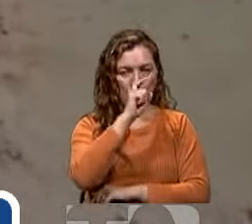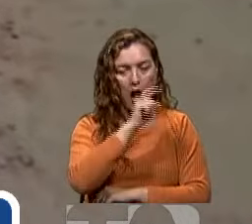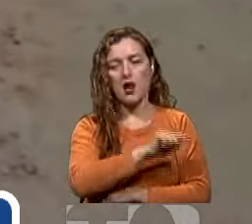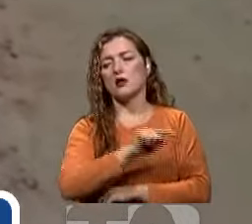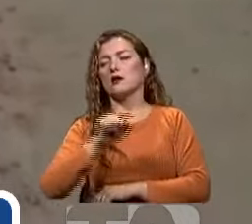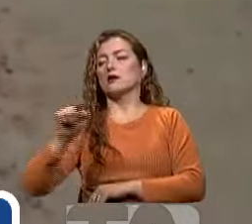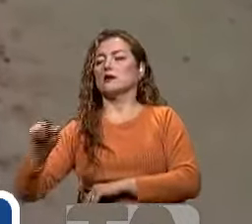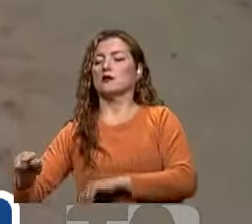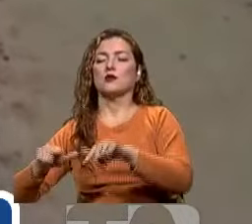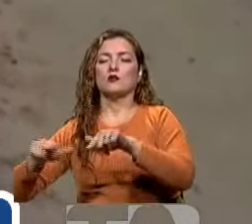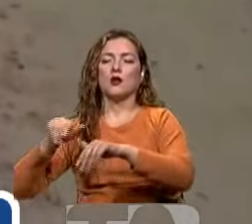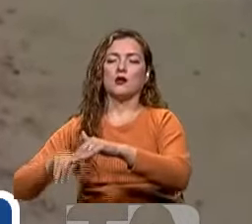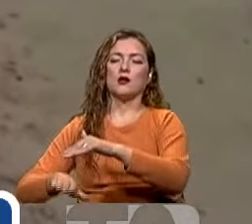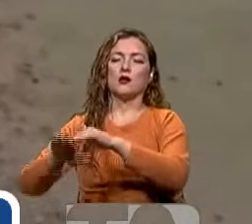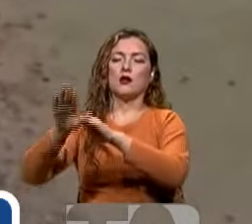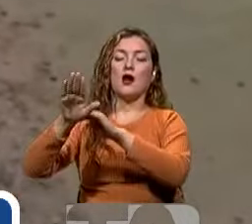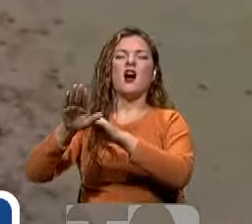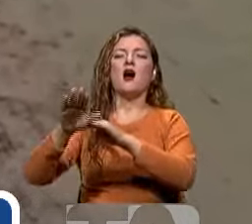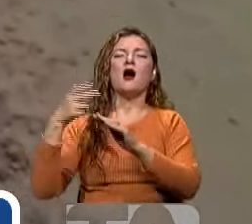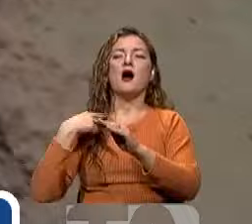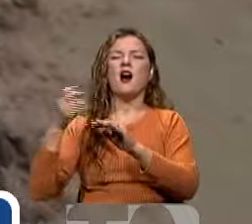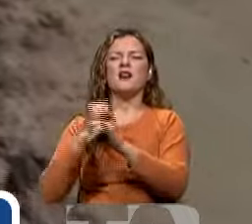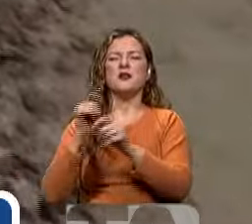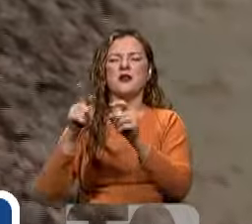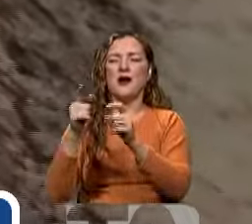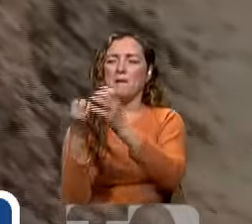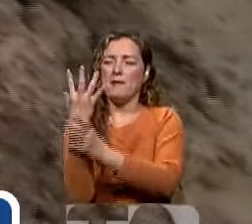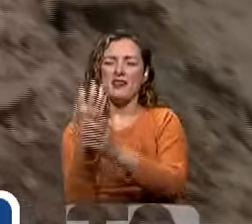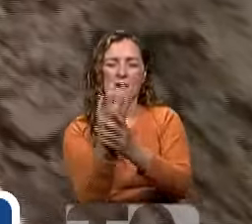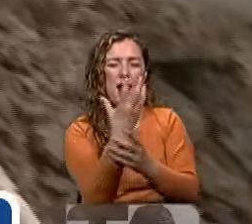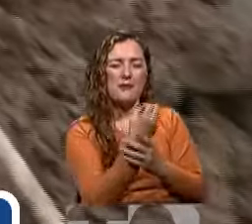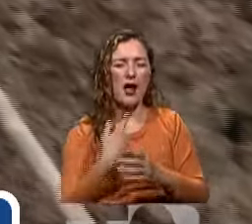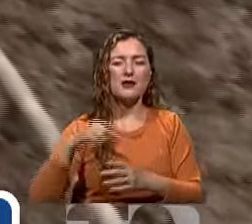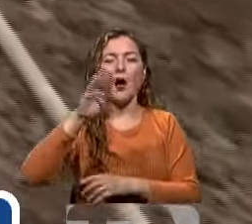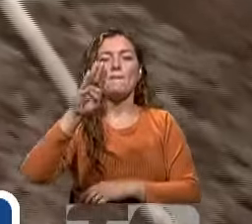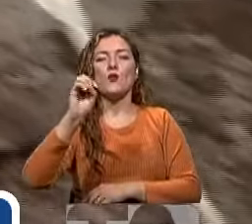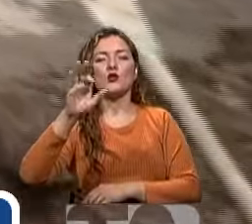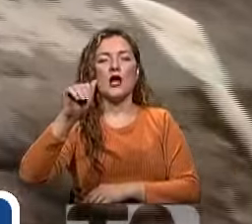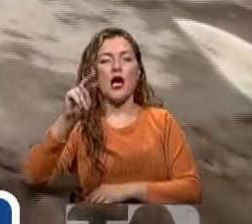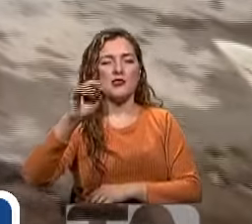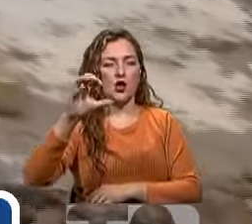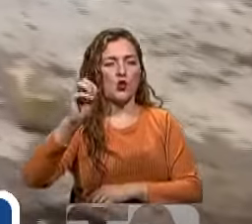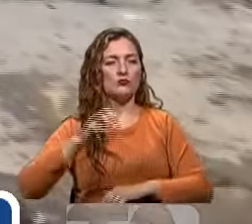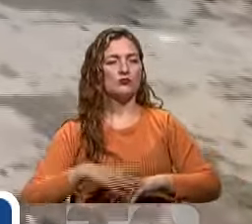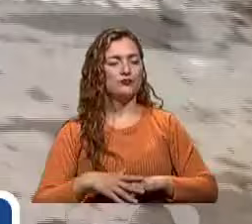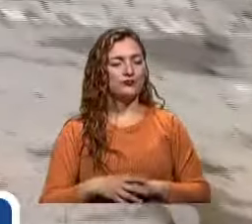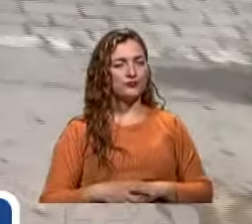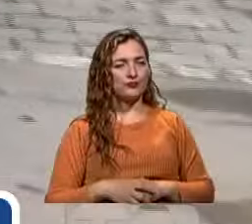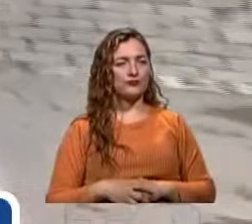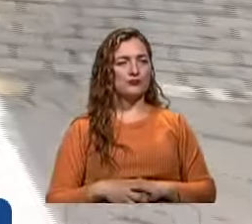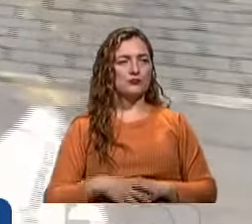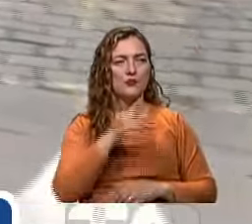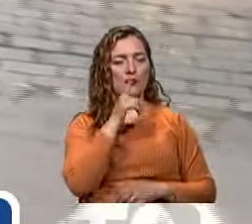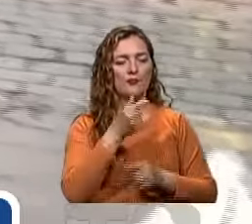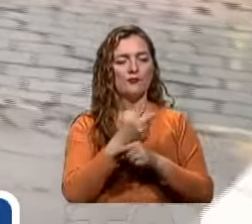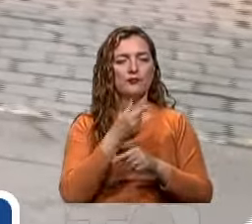otro está en el ingreso al Jardín Botánico, para que tengan un poquito de referencia. Estamos con Juan Carlos, quien es el gerente de